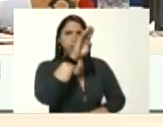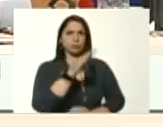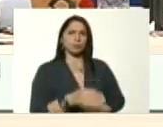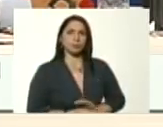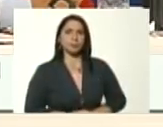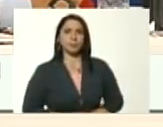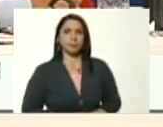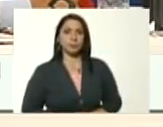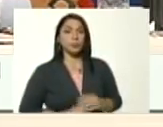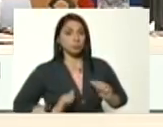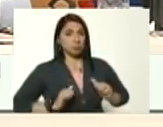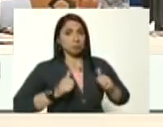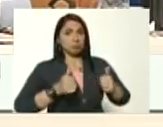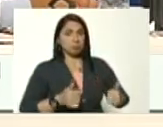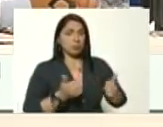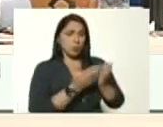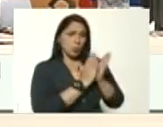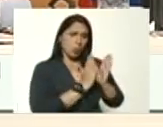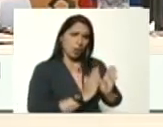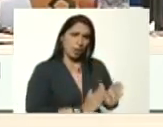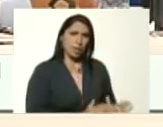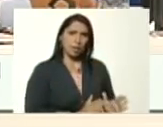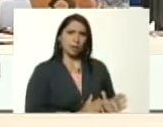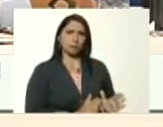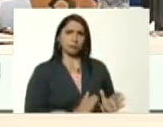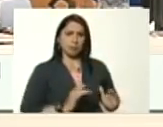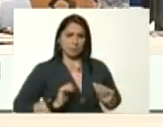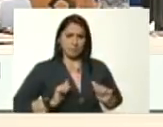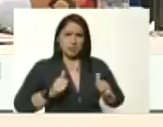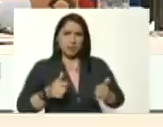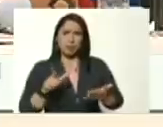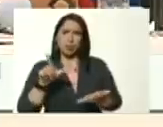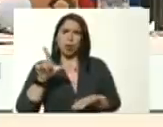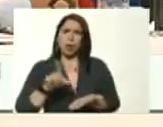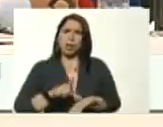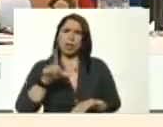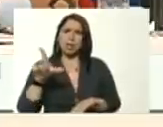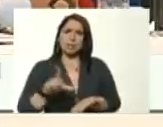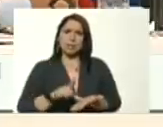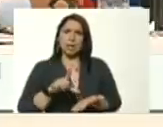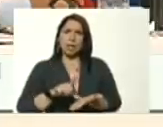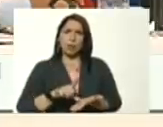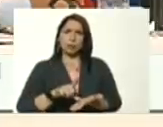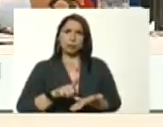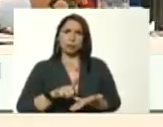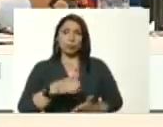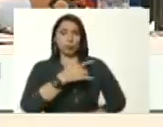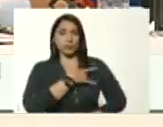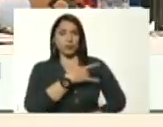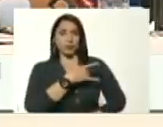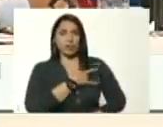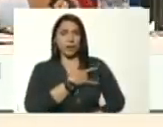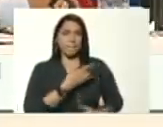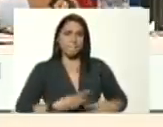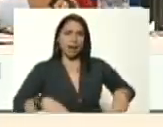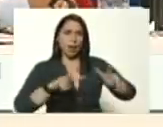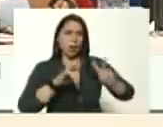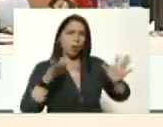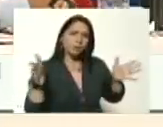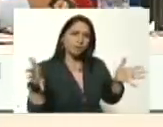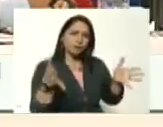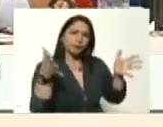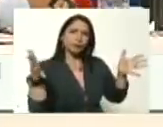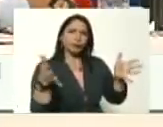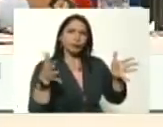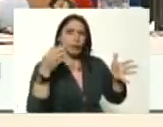empezando en la primaria empezando en la secundaria en la universidad los valores que se van a dar y creo que podemos